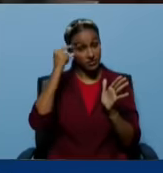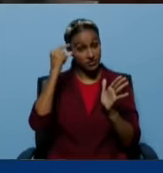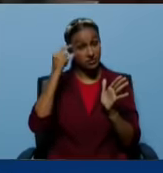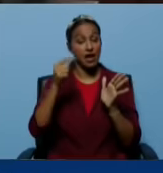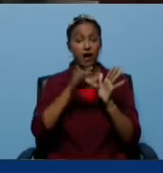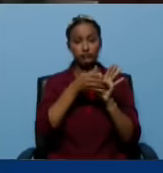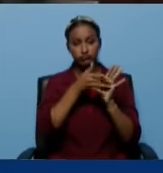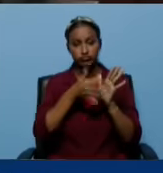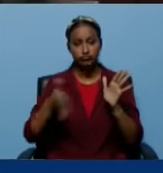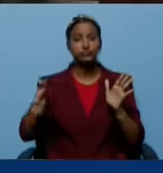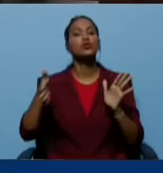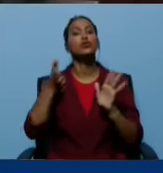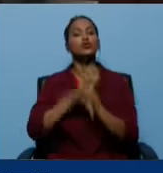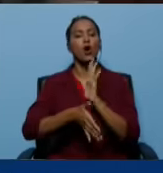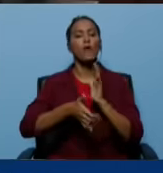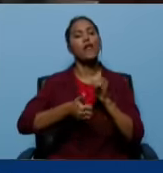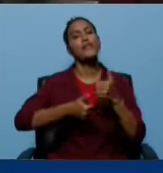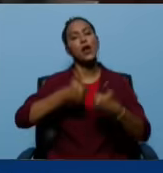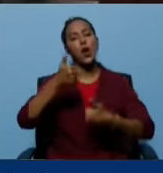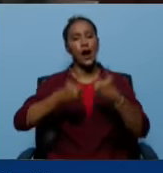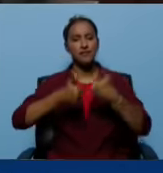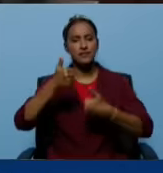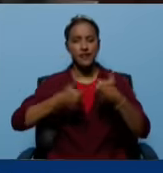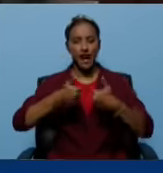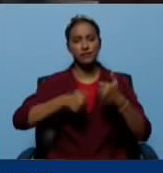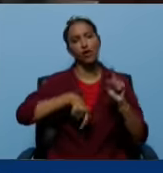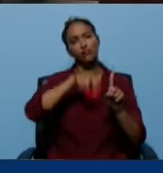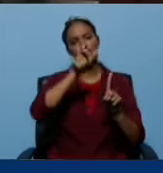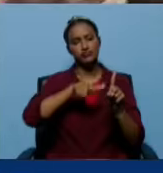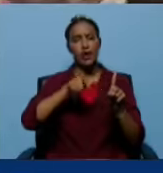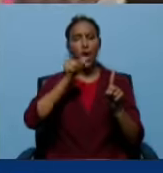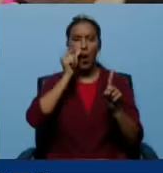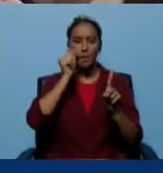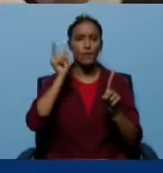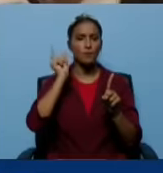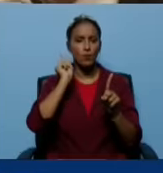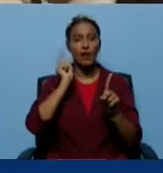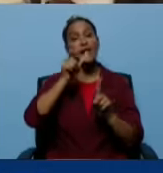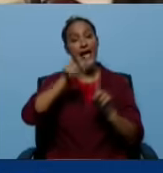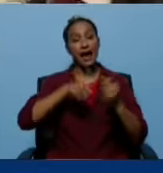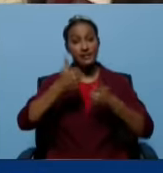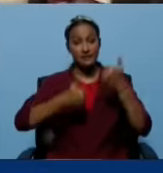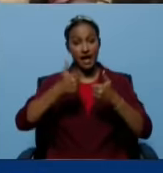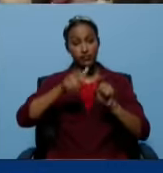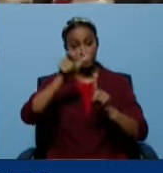los candidatos electos y las candidatas electas, cierro comilla.